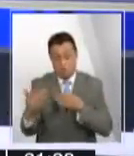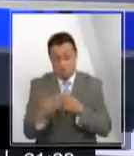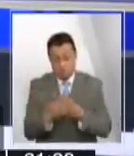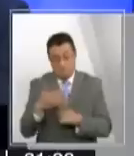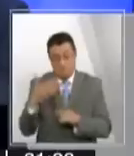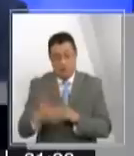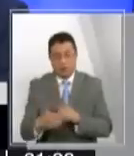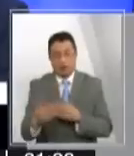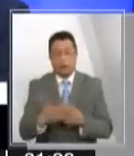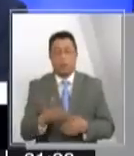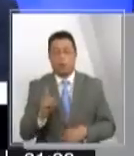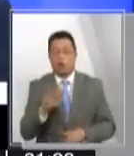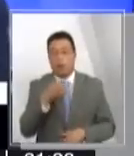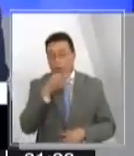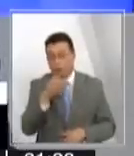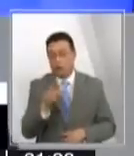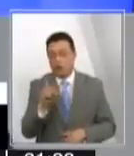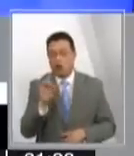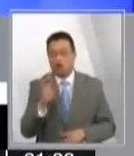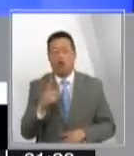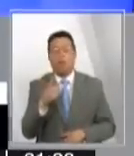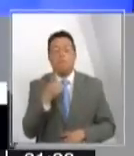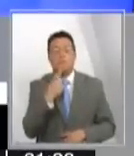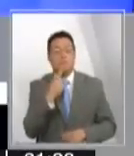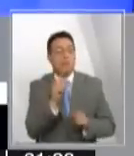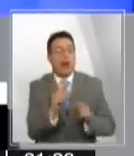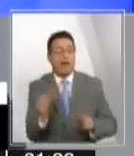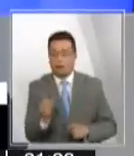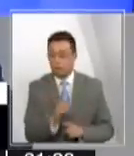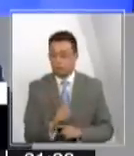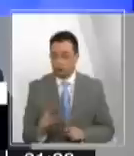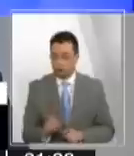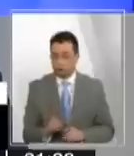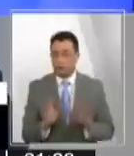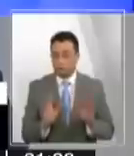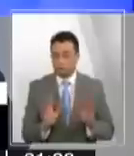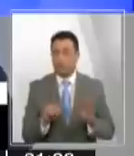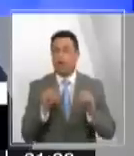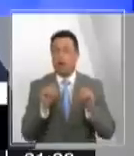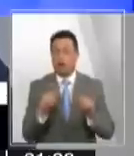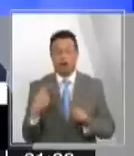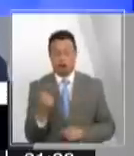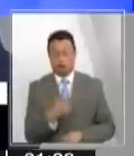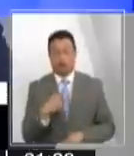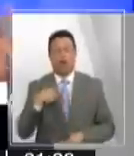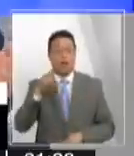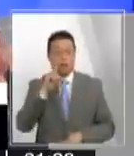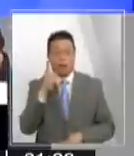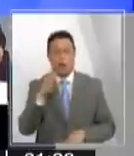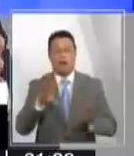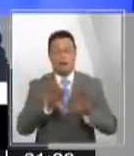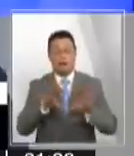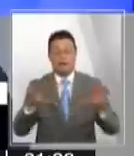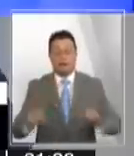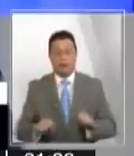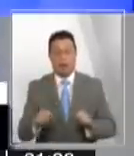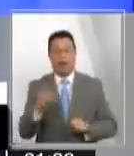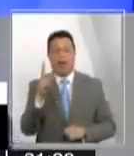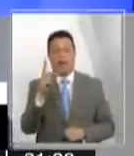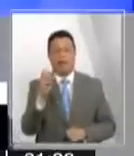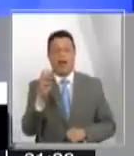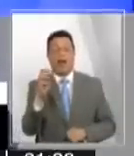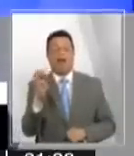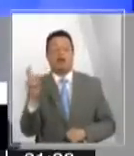se entienda? No estoy hablando solo de palabras de buena crianza. Por ejemplo, nosotros tenemos un sistema de bases de datos en Chile que